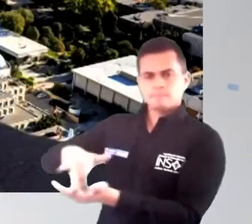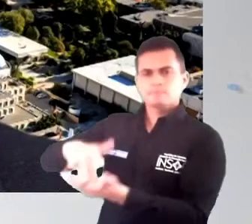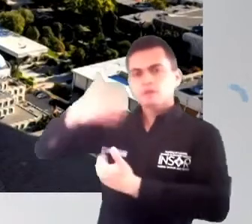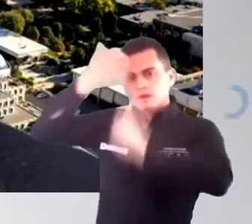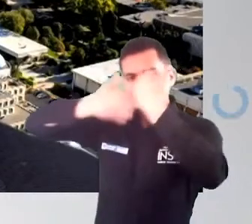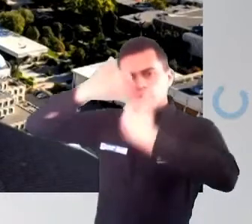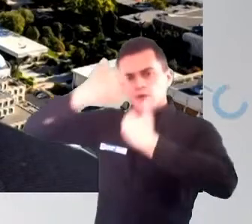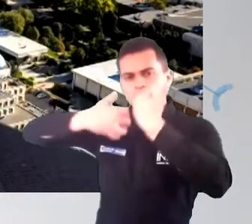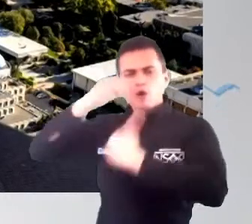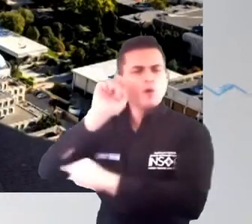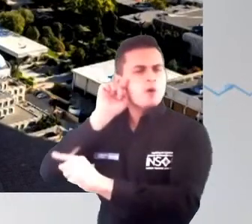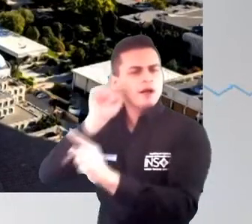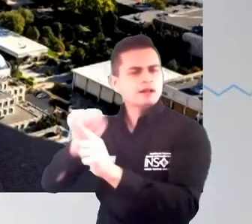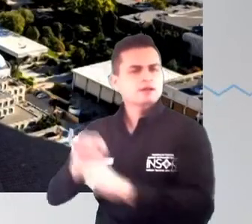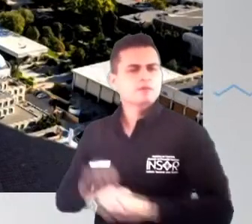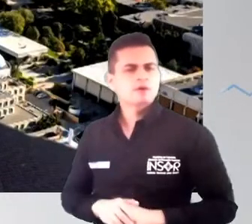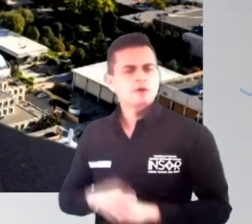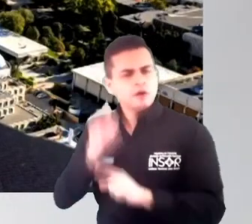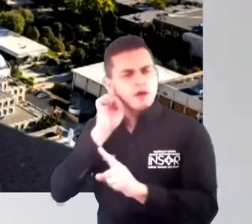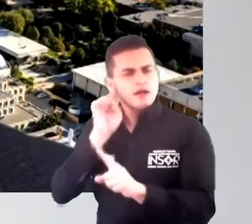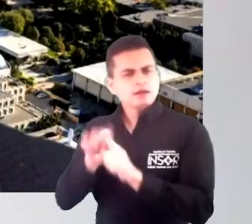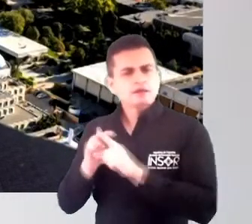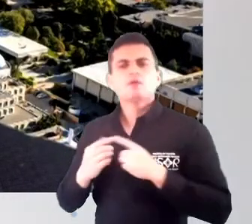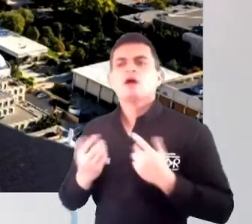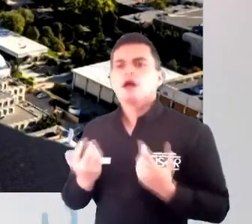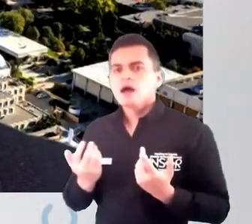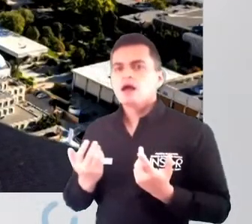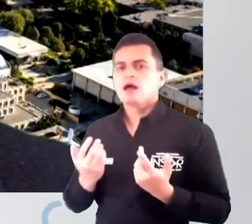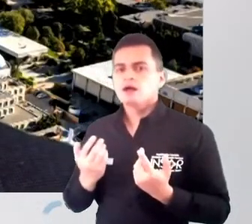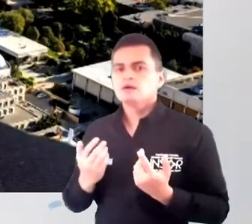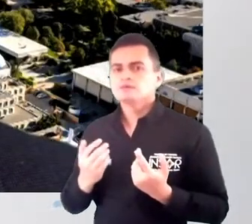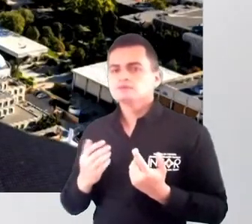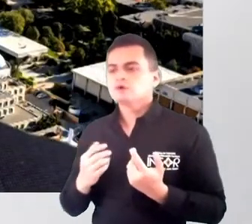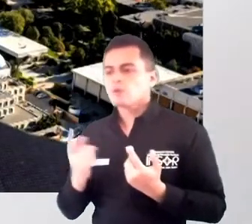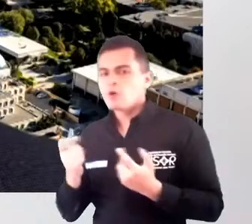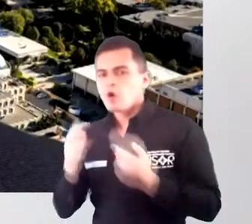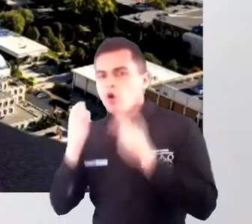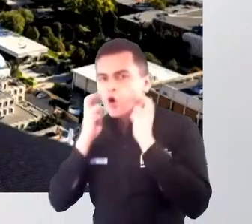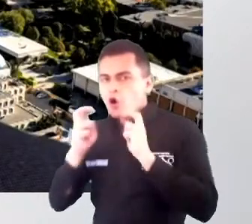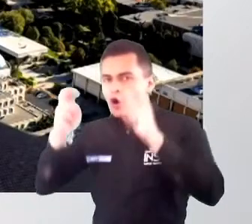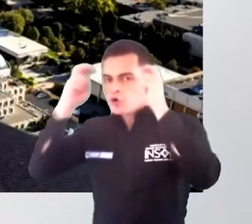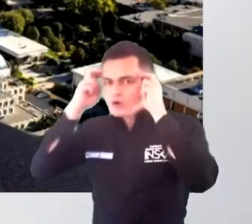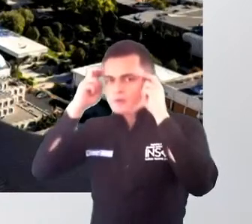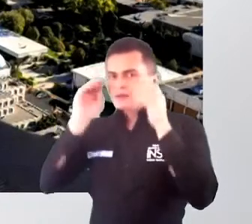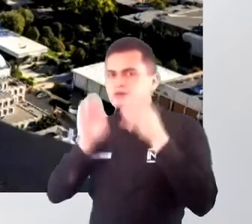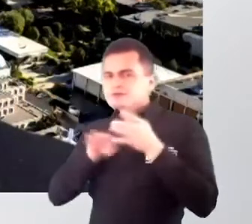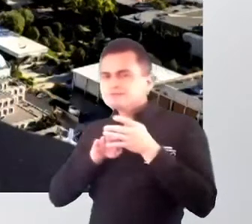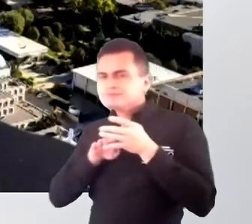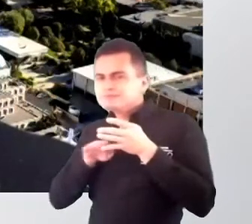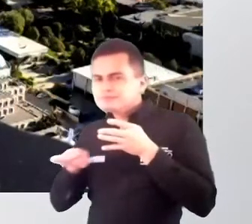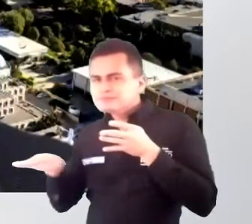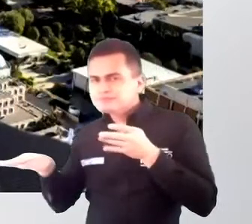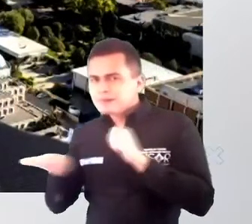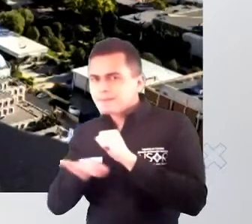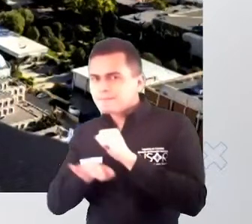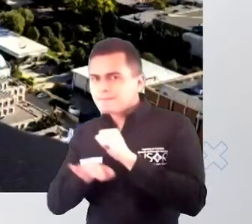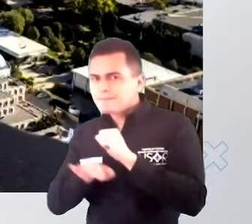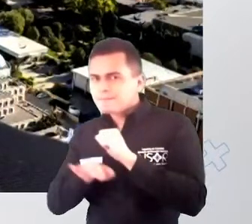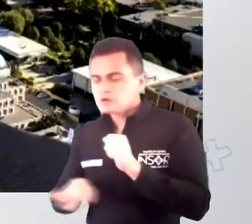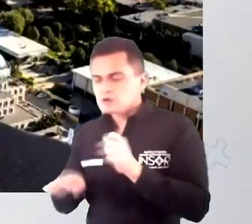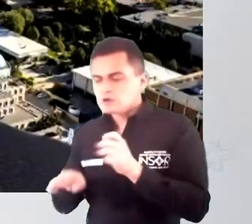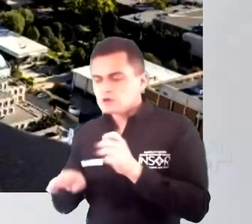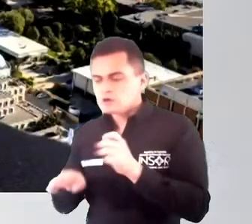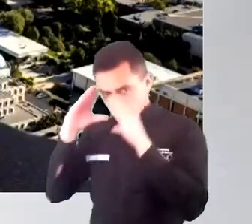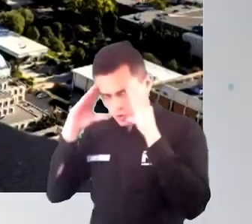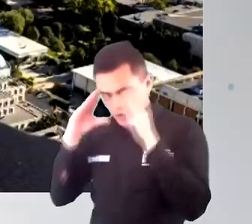enfocan solamente en los niveles más bajos del conocimiento. Y si usted